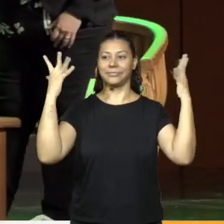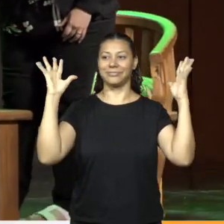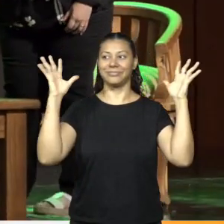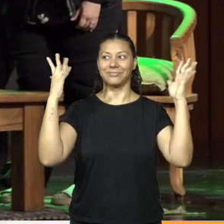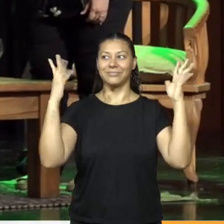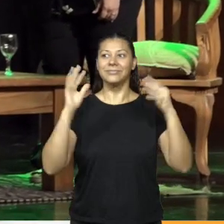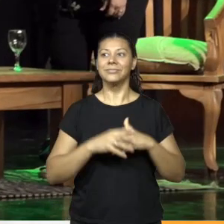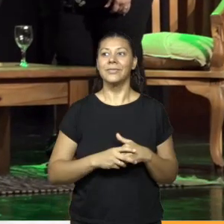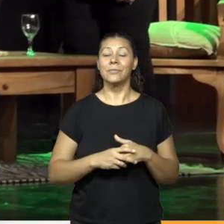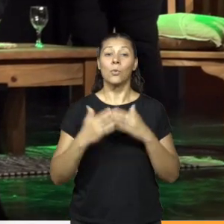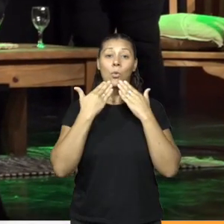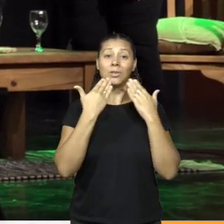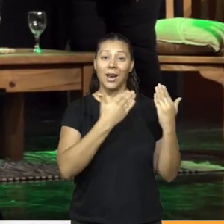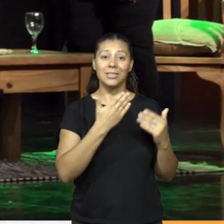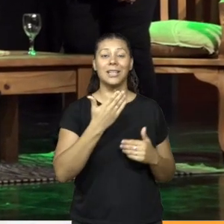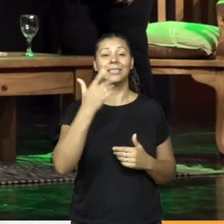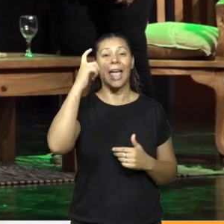Muchas gracias, Elizabeth.